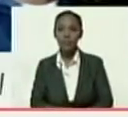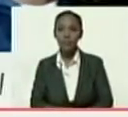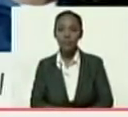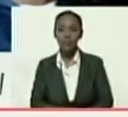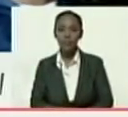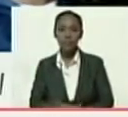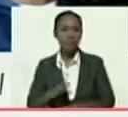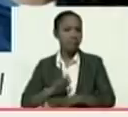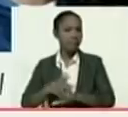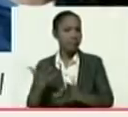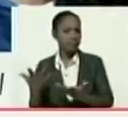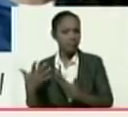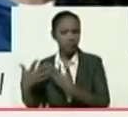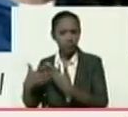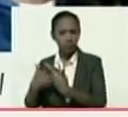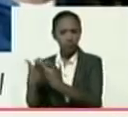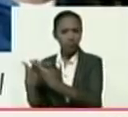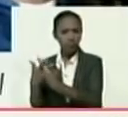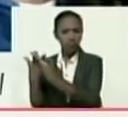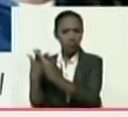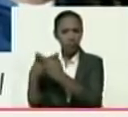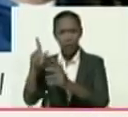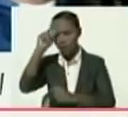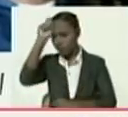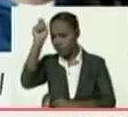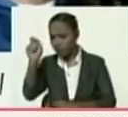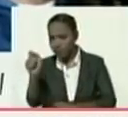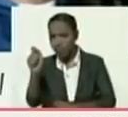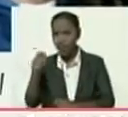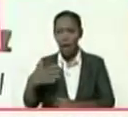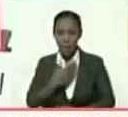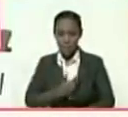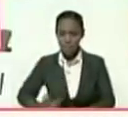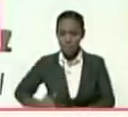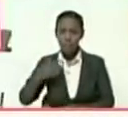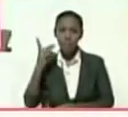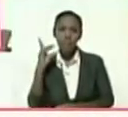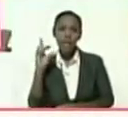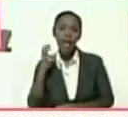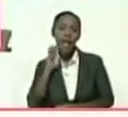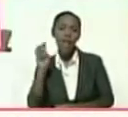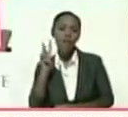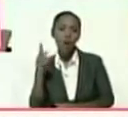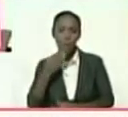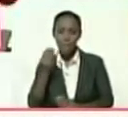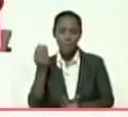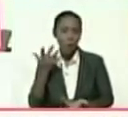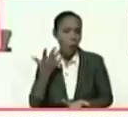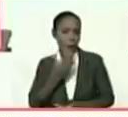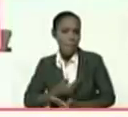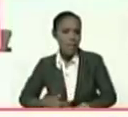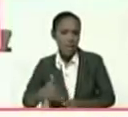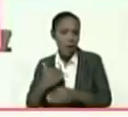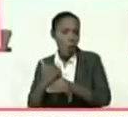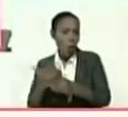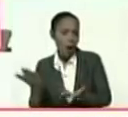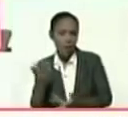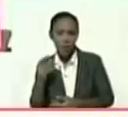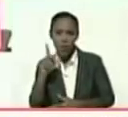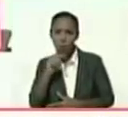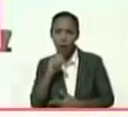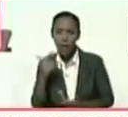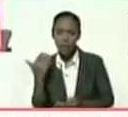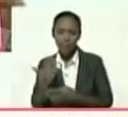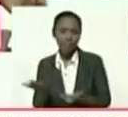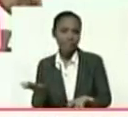¿Por qué Estados Unidos no reconoce a Evo Morales como presidente? ¿Por qué no se lava la cara a Estados Unidos?